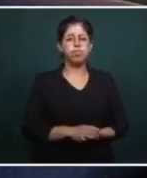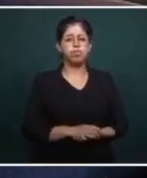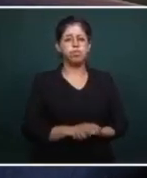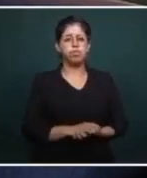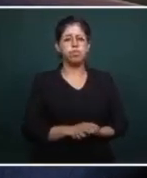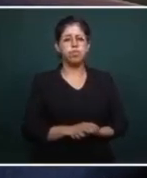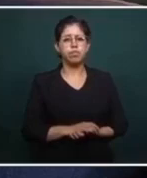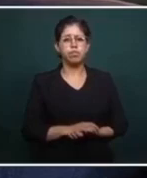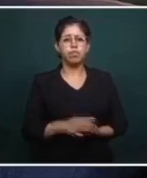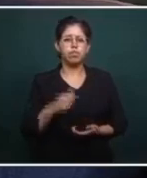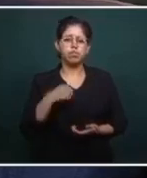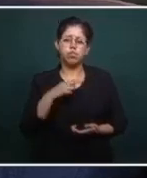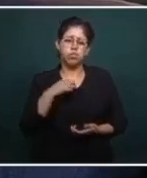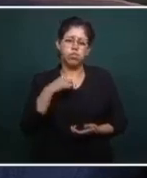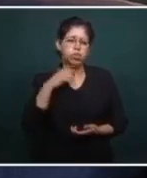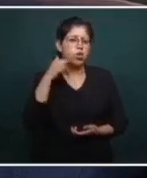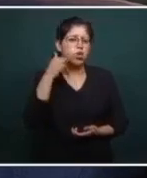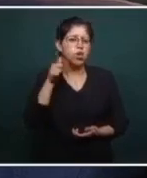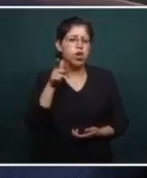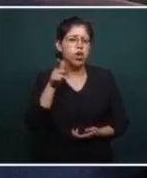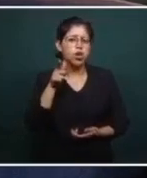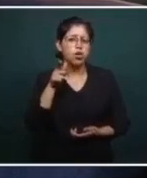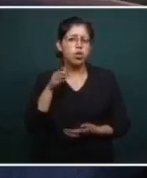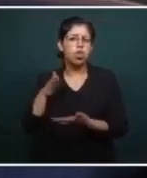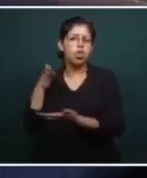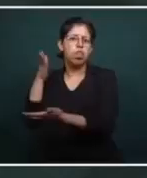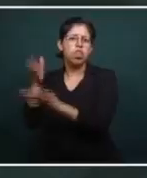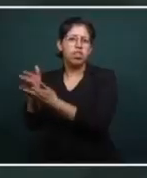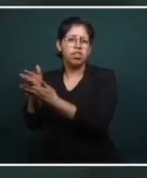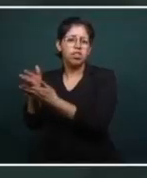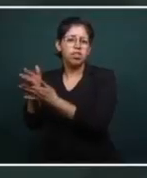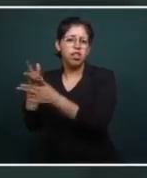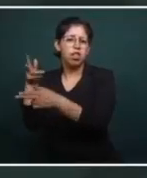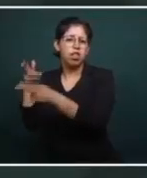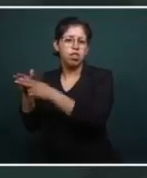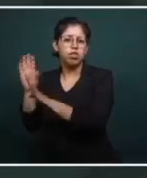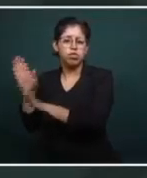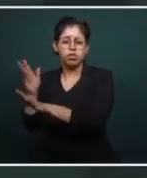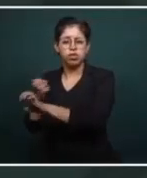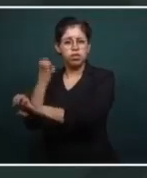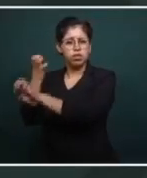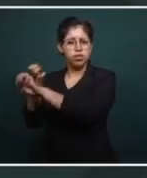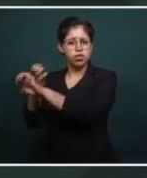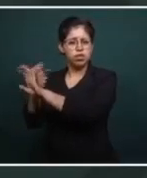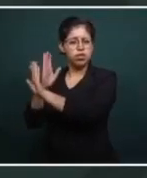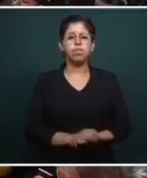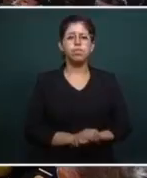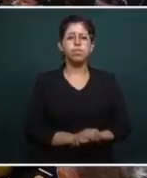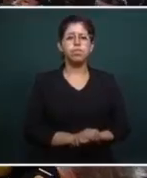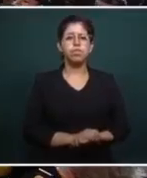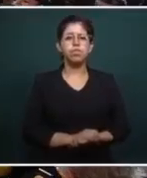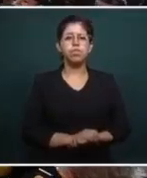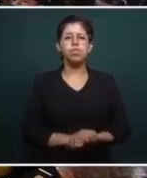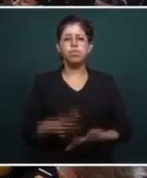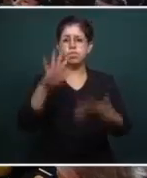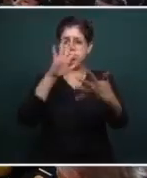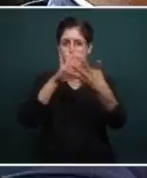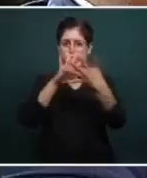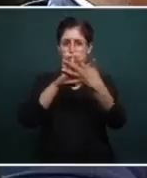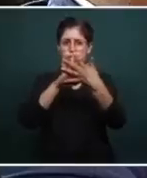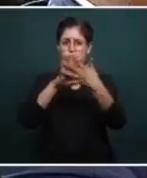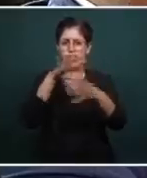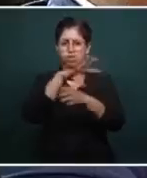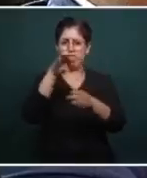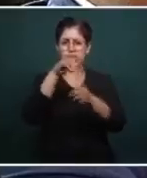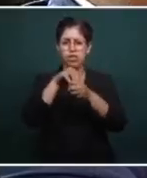Manuel López Obrador, se refirió a los hechos ocurridos el pasado fin de semana en El Paso, Texas, donde más de una veintena de personas perdieron la vida,